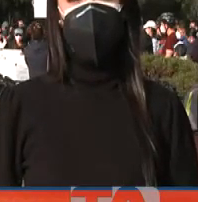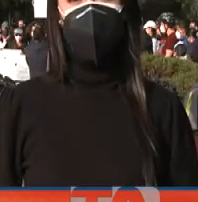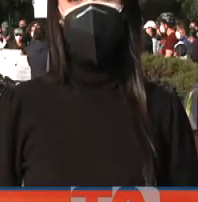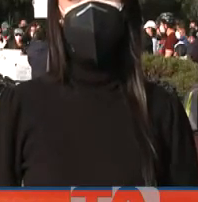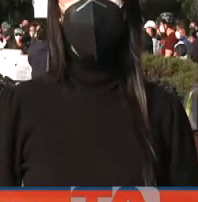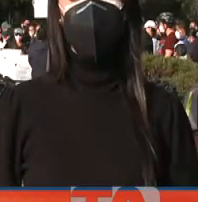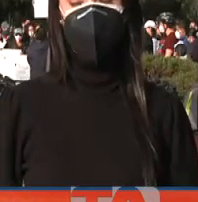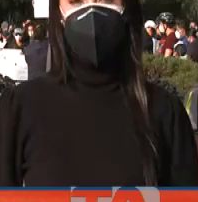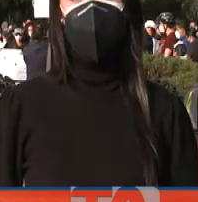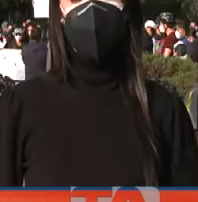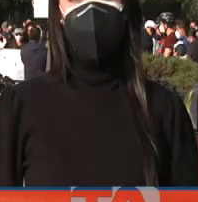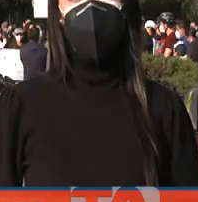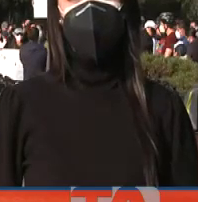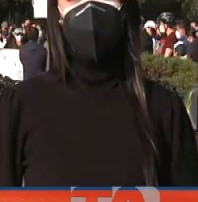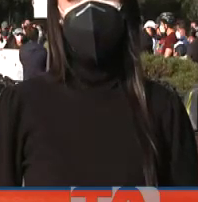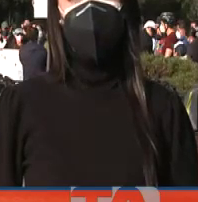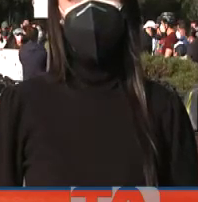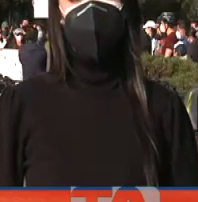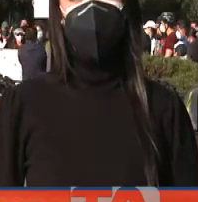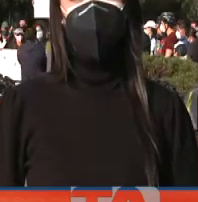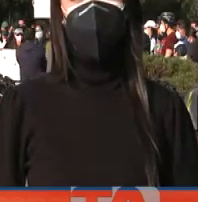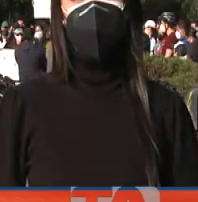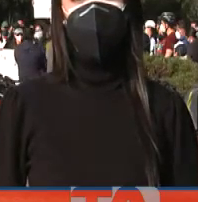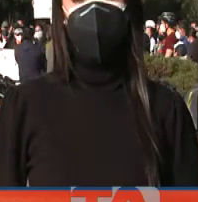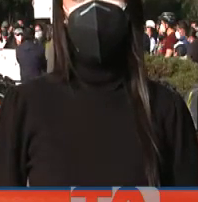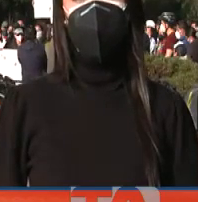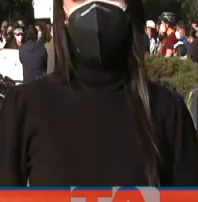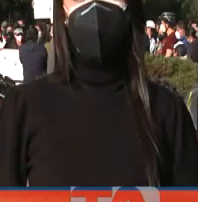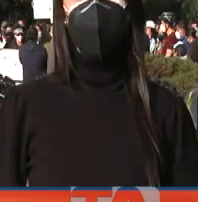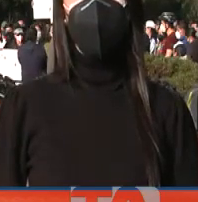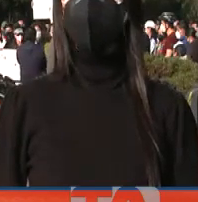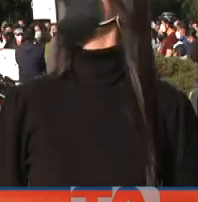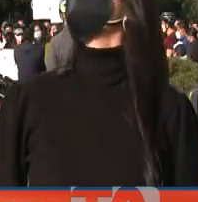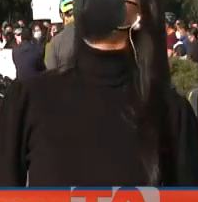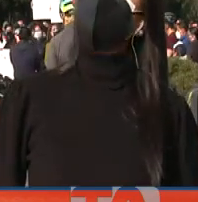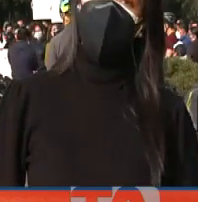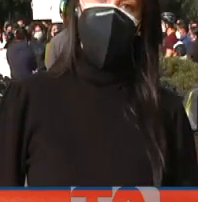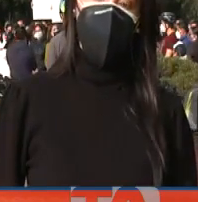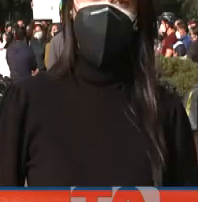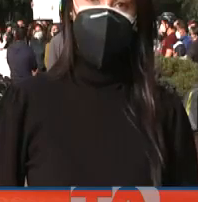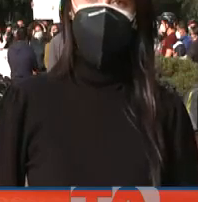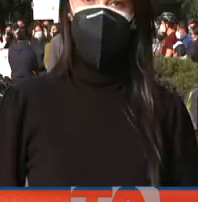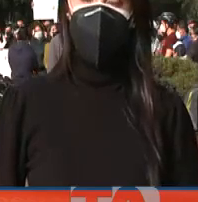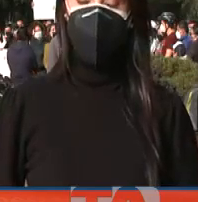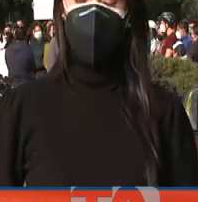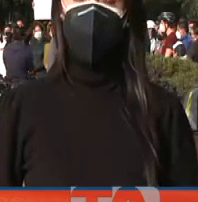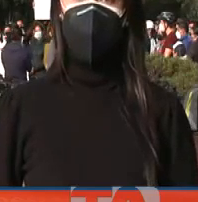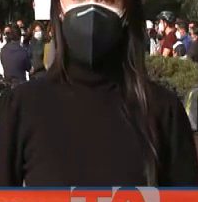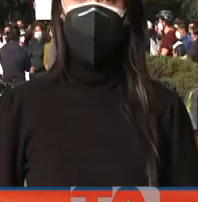breve regresaremos contigo y con la información de este plantón desde aquí, desde ya, nuestra